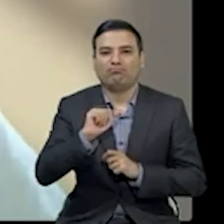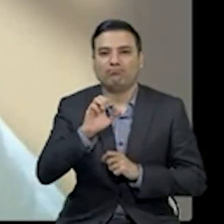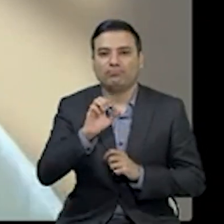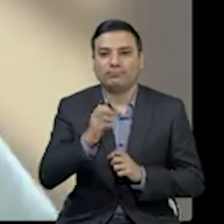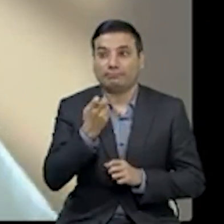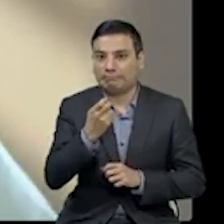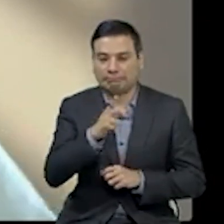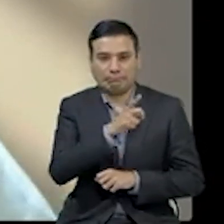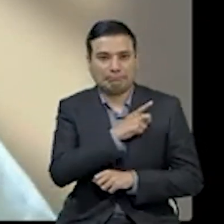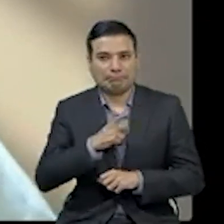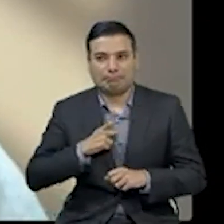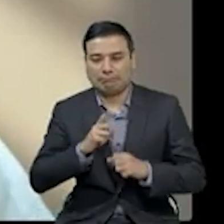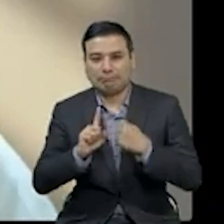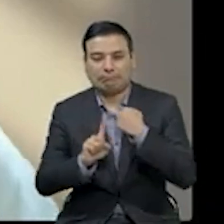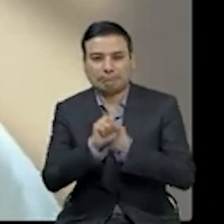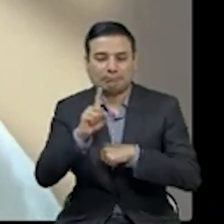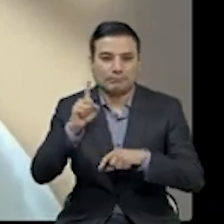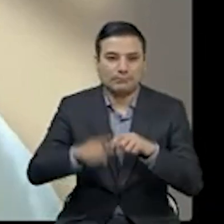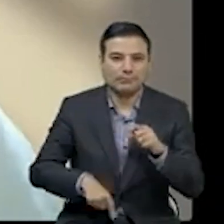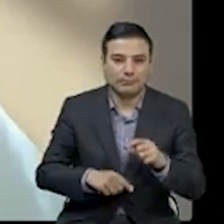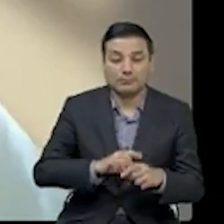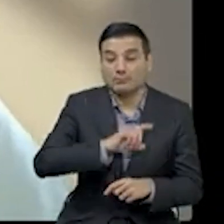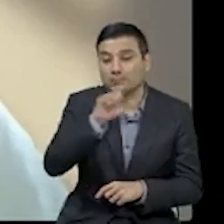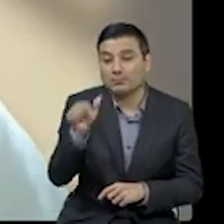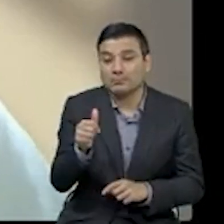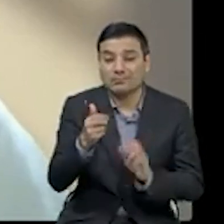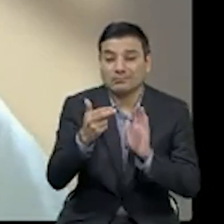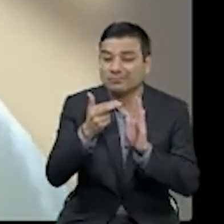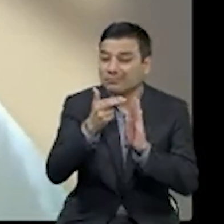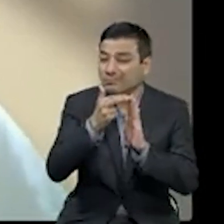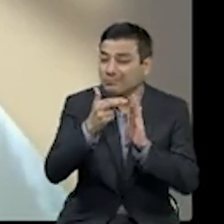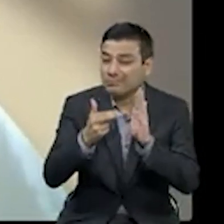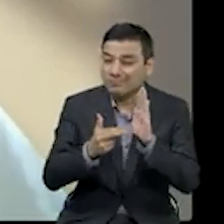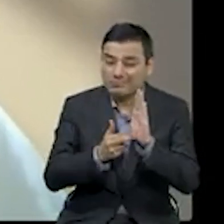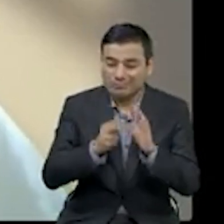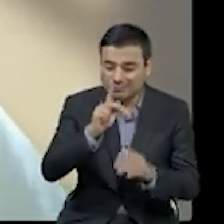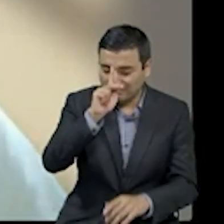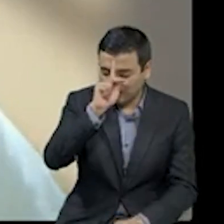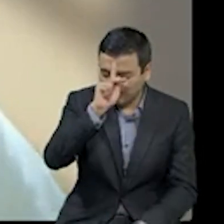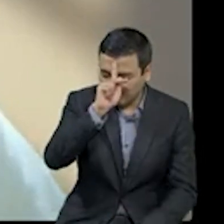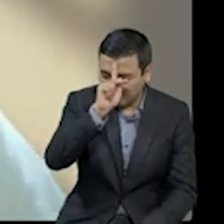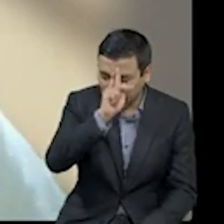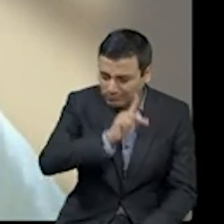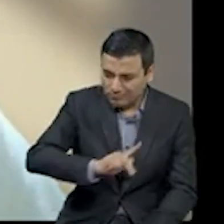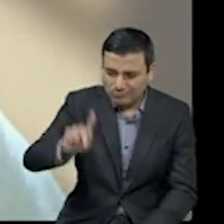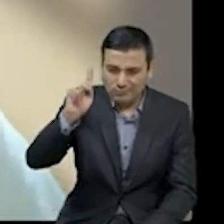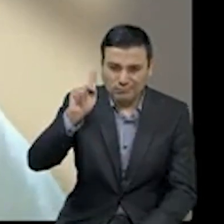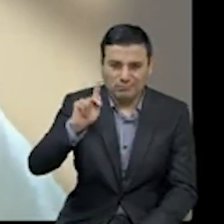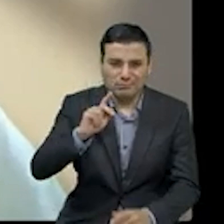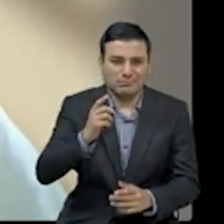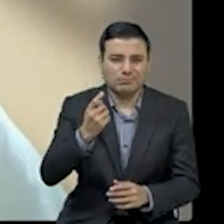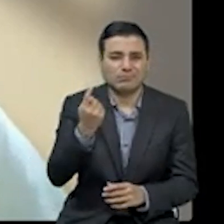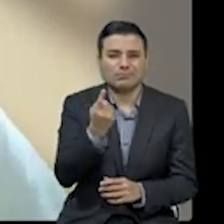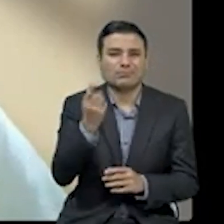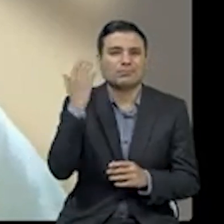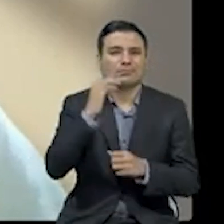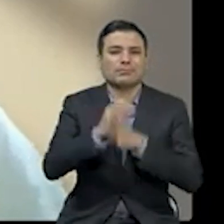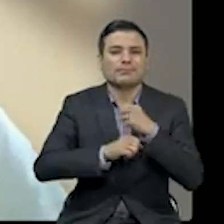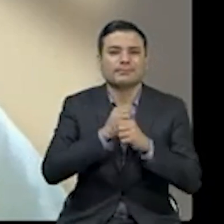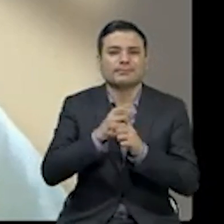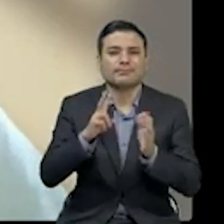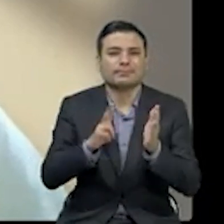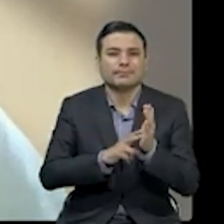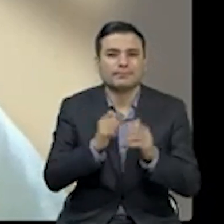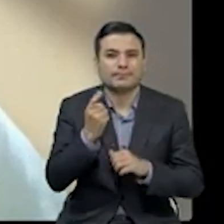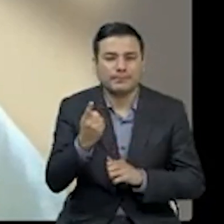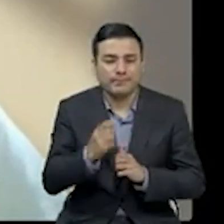esto ocurriera. Se establecieron así medidas todavía peores que las preexistentes y utilizadas en el 21, que generaron que por